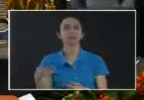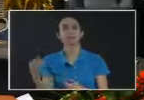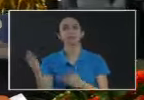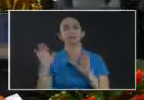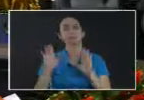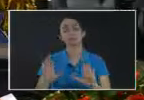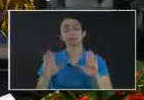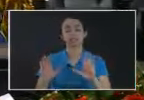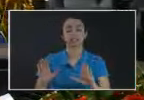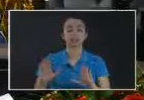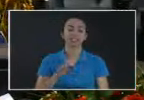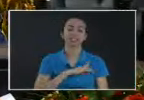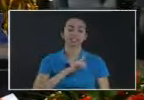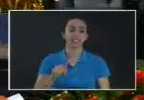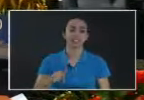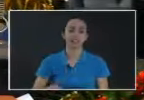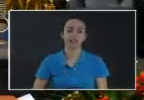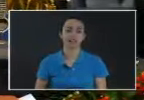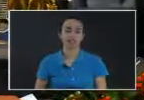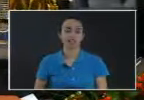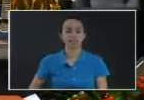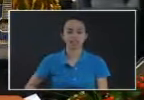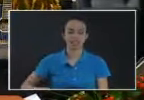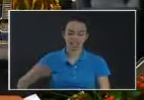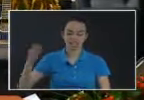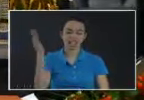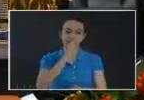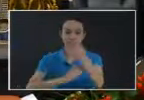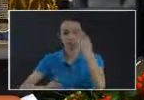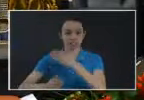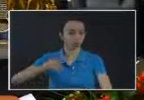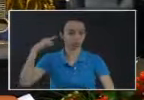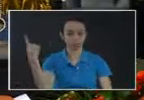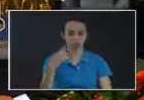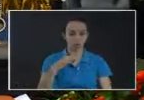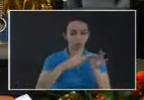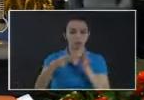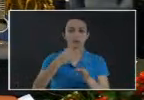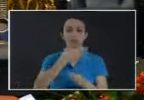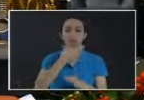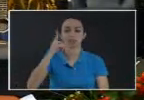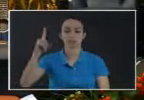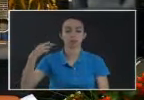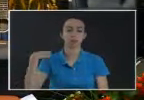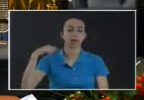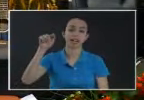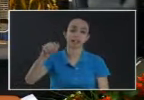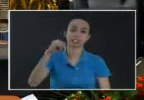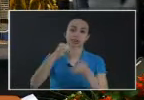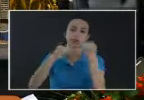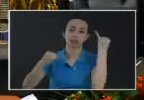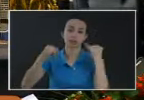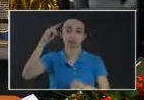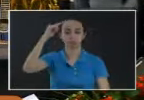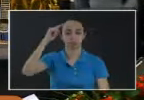El enemigo está soltando toda su artillería para el pueblo de Dios, para este último tiempo.